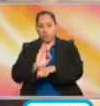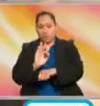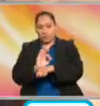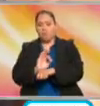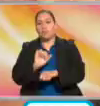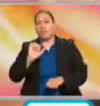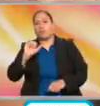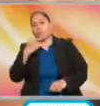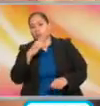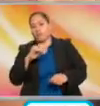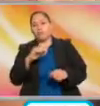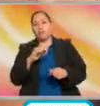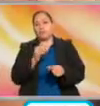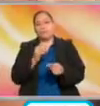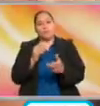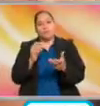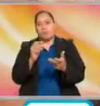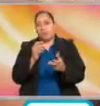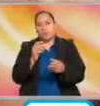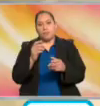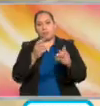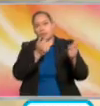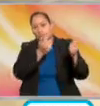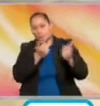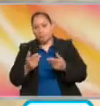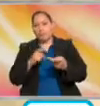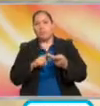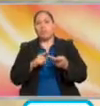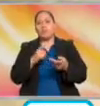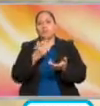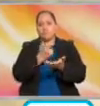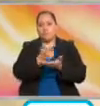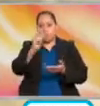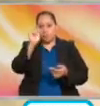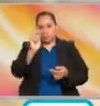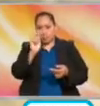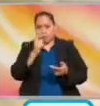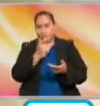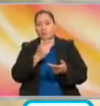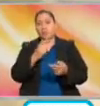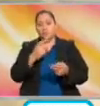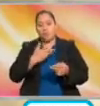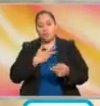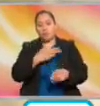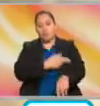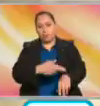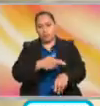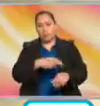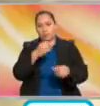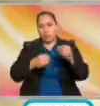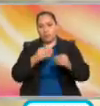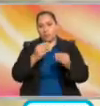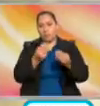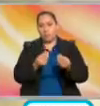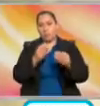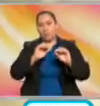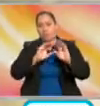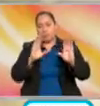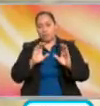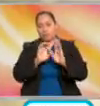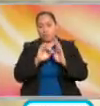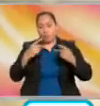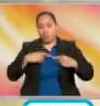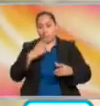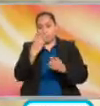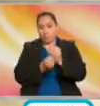cualquier acción de, por ejemplo, deportaciones, detenciones y demás. Hay procesos legales muy claros y en muchos de los casos el migrante